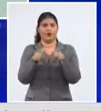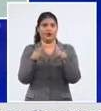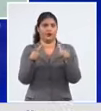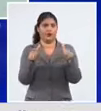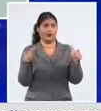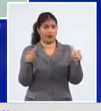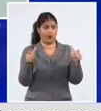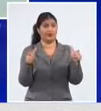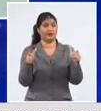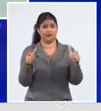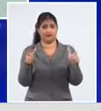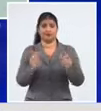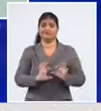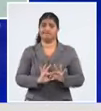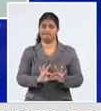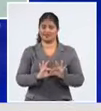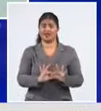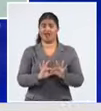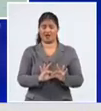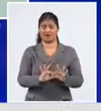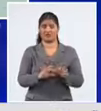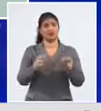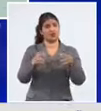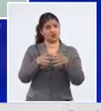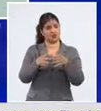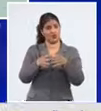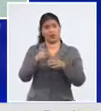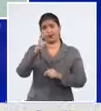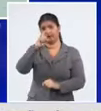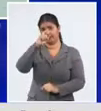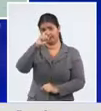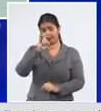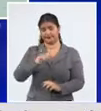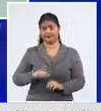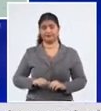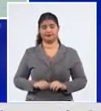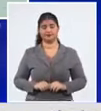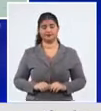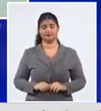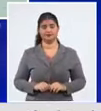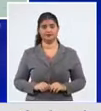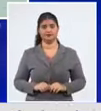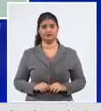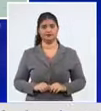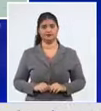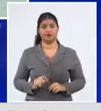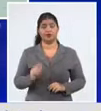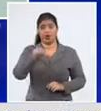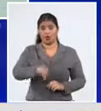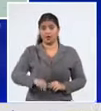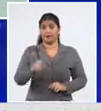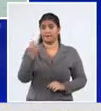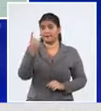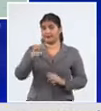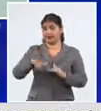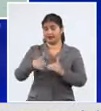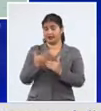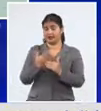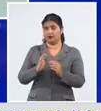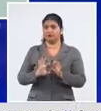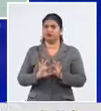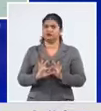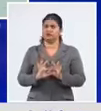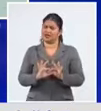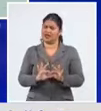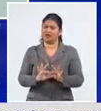muy alta en estos momentos. Pudiéramos casi decir que es la más alta que hemos tenido, porque la